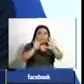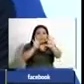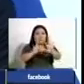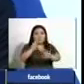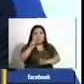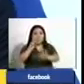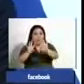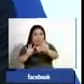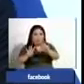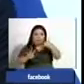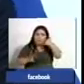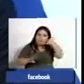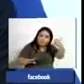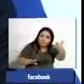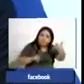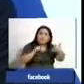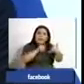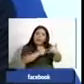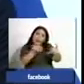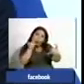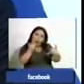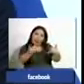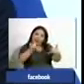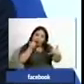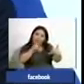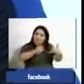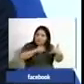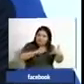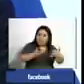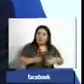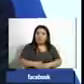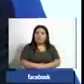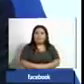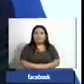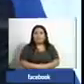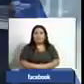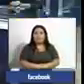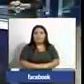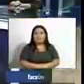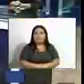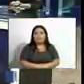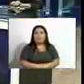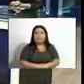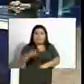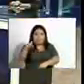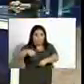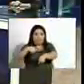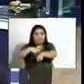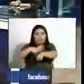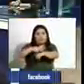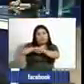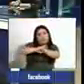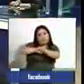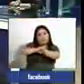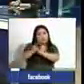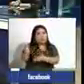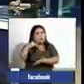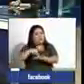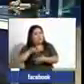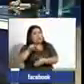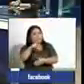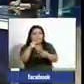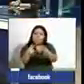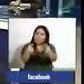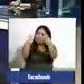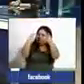929 con toda la información necesaria para hacerlo. Es momento de que vayamos a una nueva pausa comercial, pero le